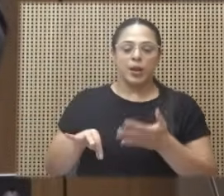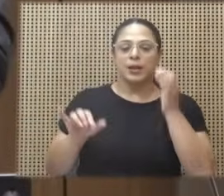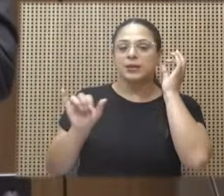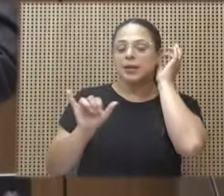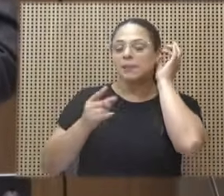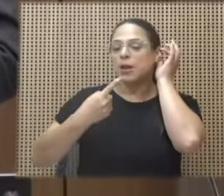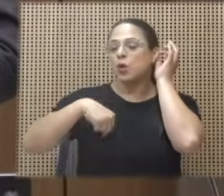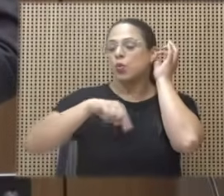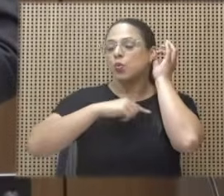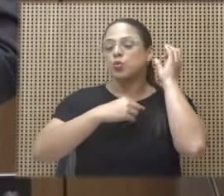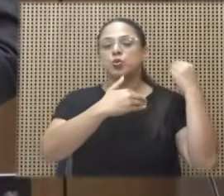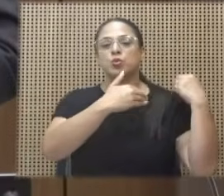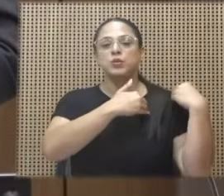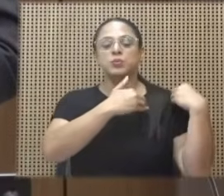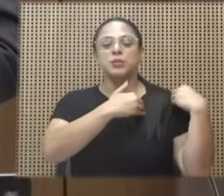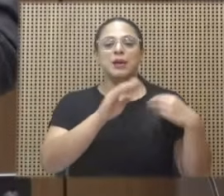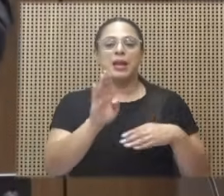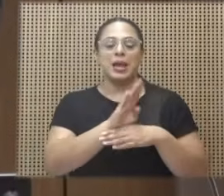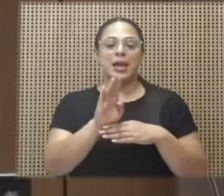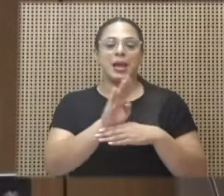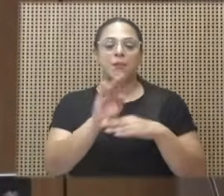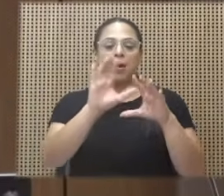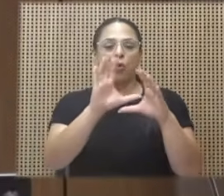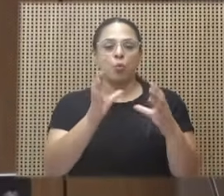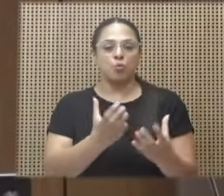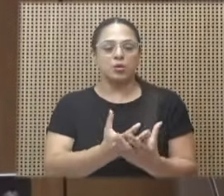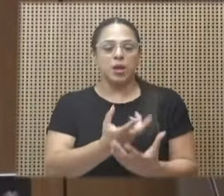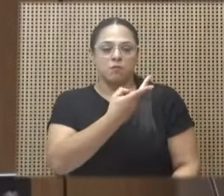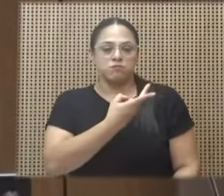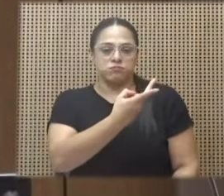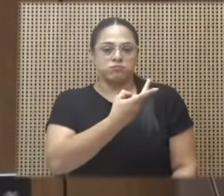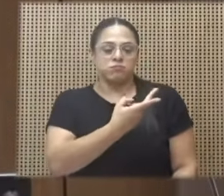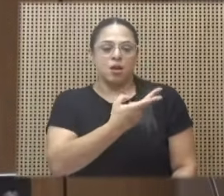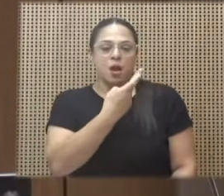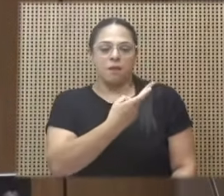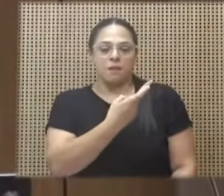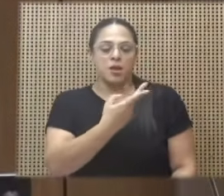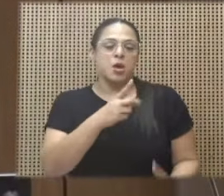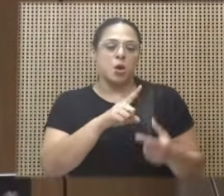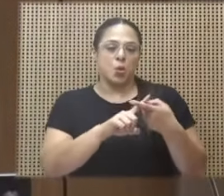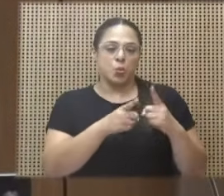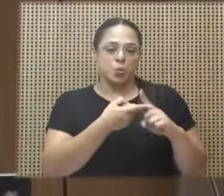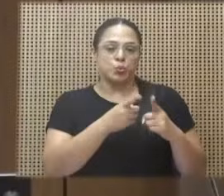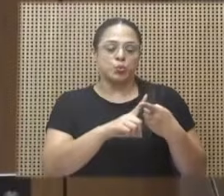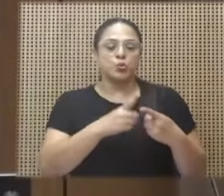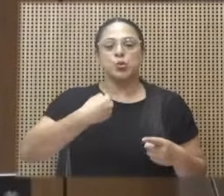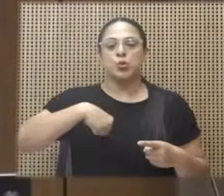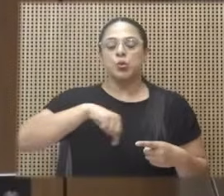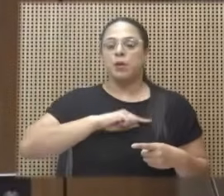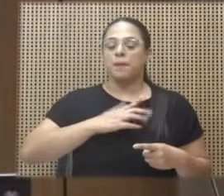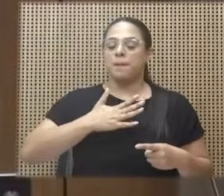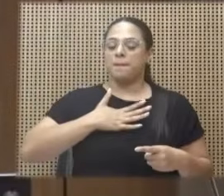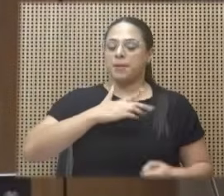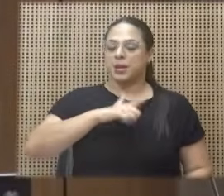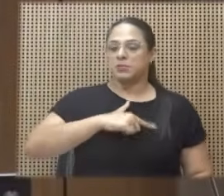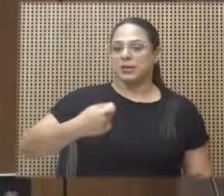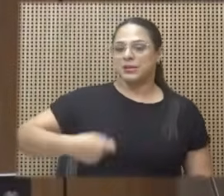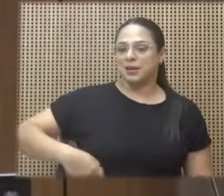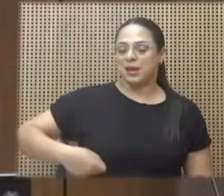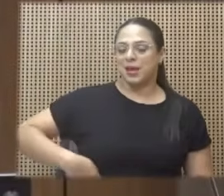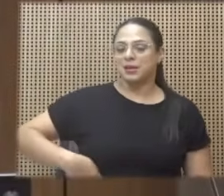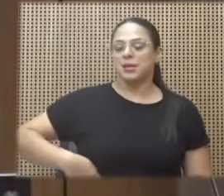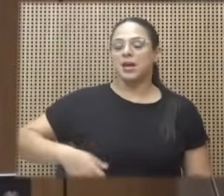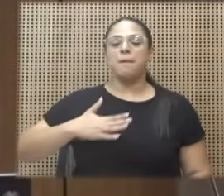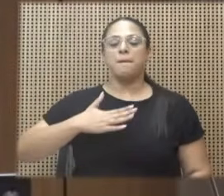Mundial y me honra con su amistad. No solo es el presidente, no solo es mi cliente, es sobre todo